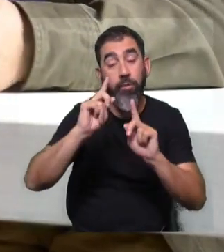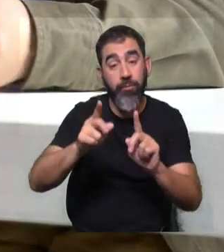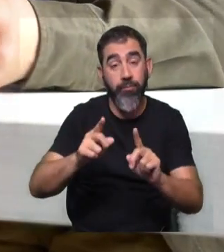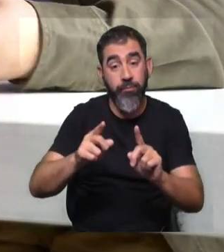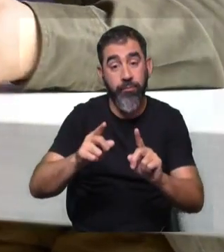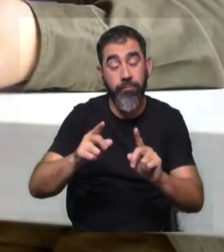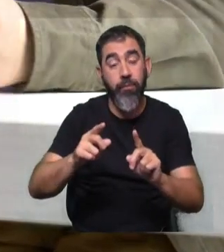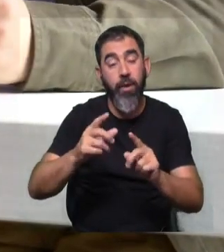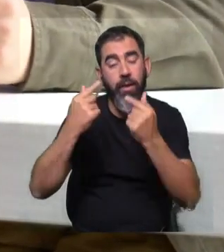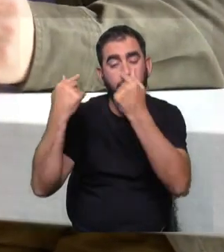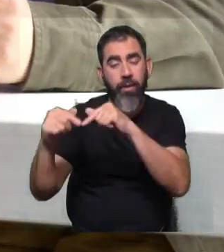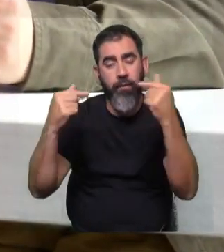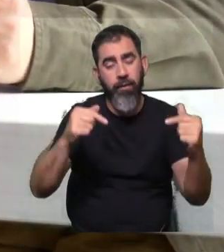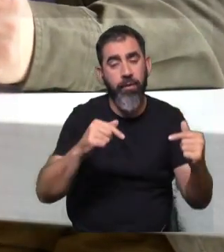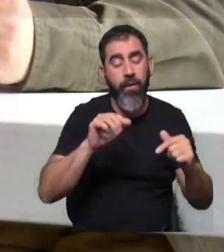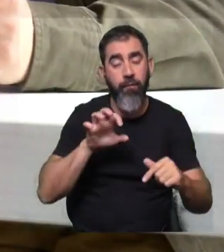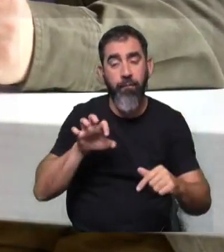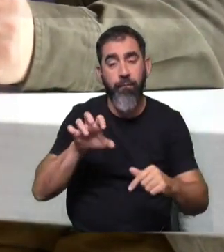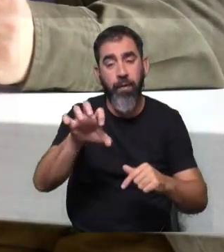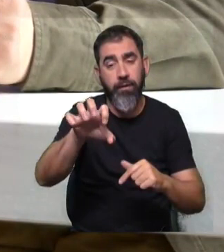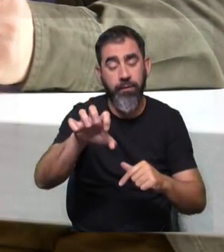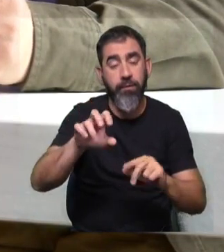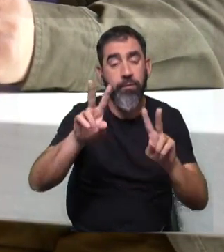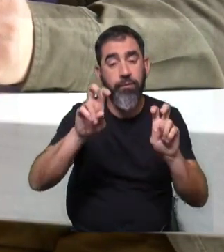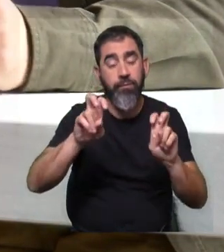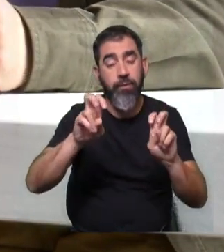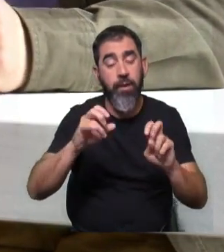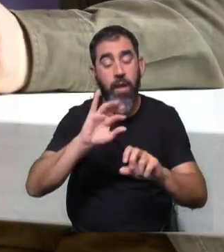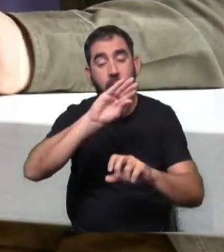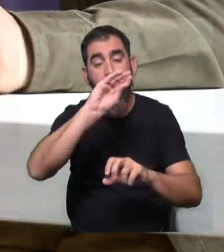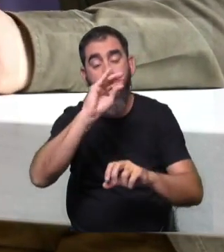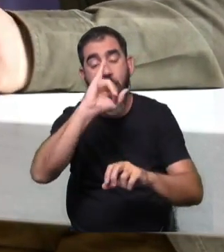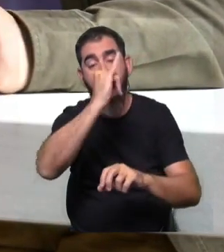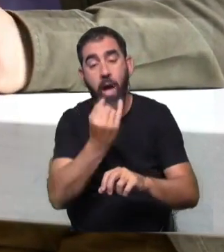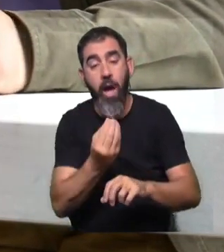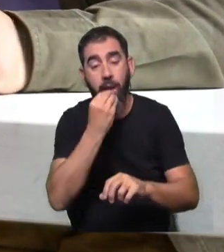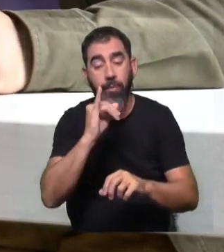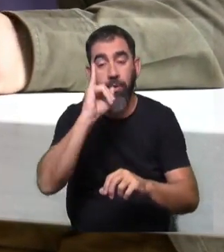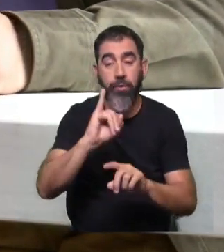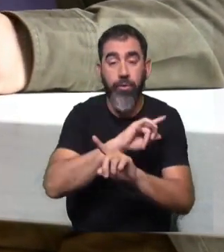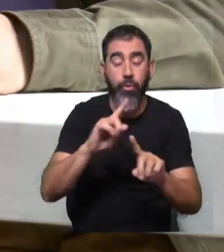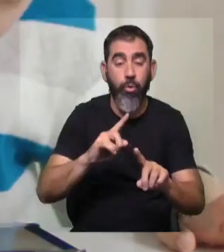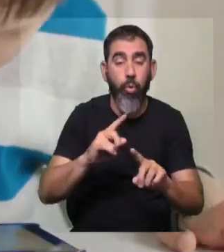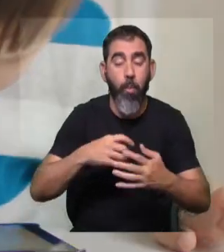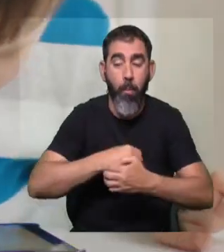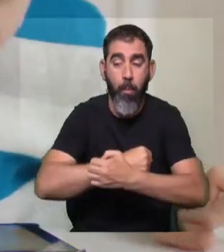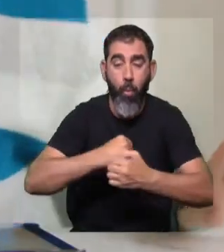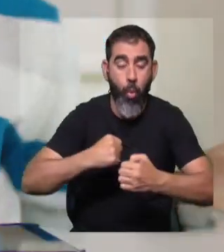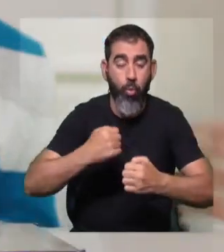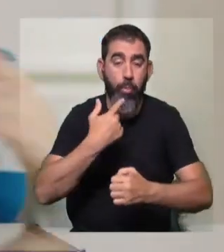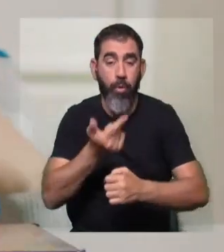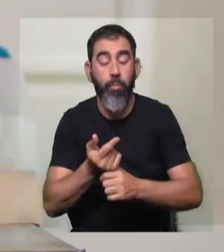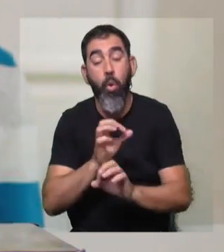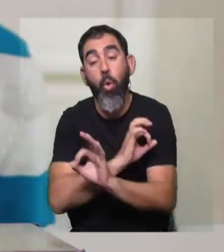esto, encontramos diferencias en distintas bacterias en relación al estado nutricional, ¿no? Si los niños tenían normopeso o exceso de peso,